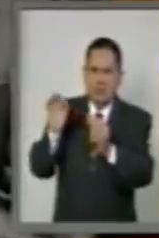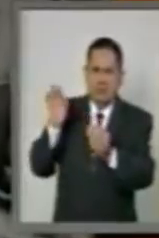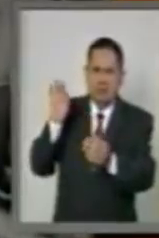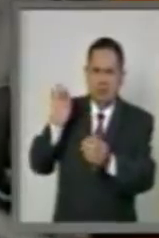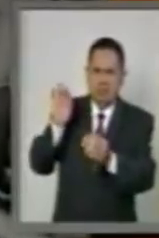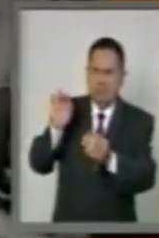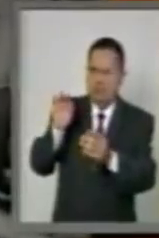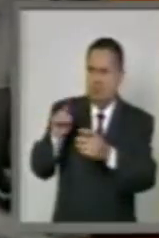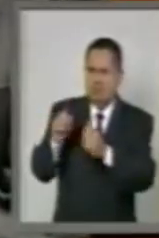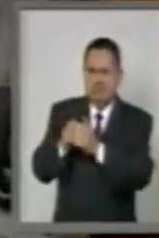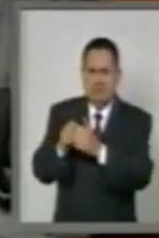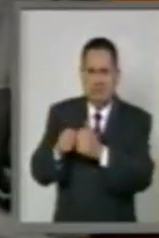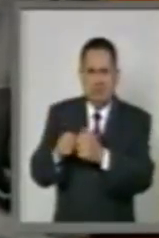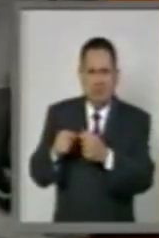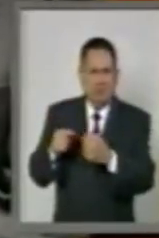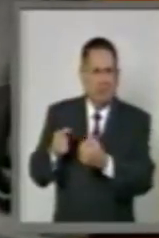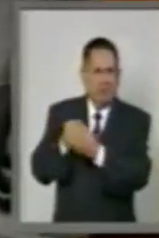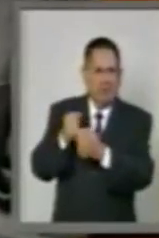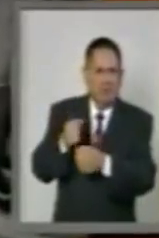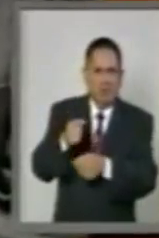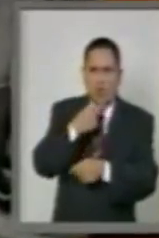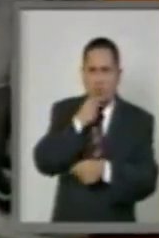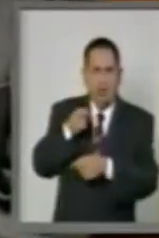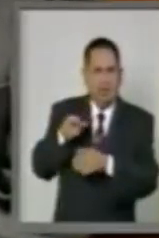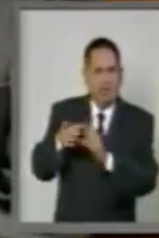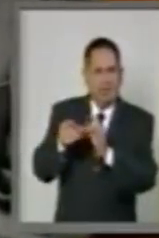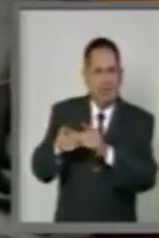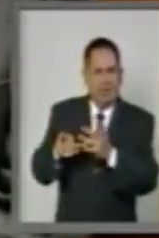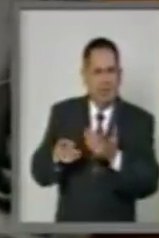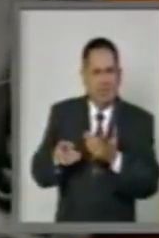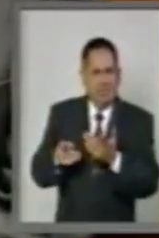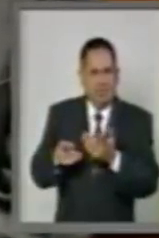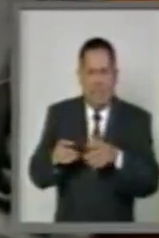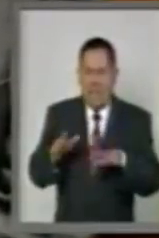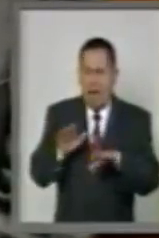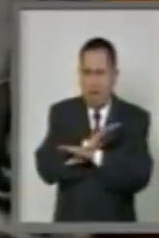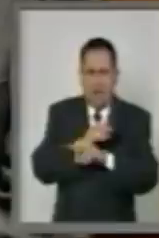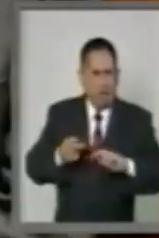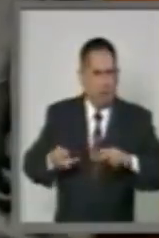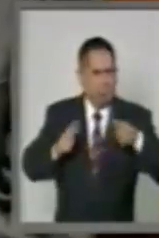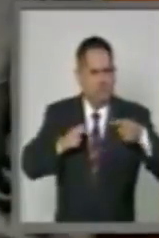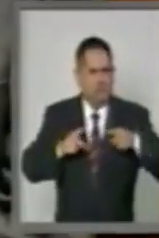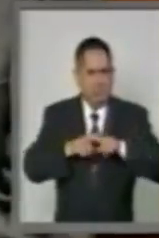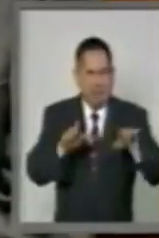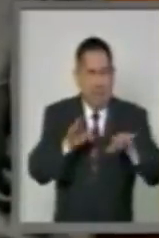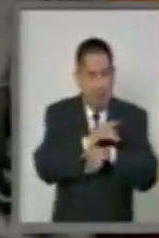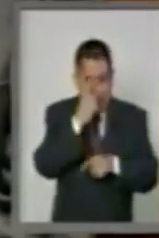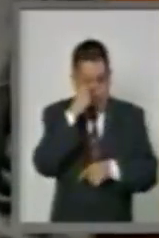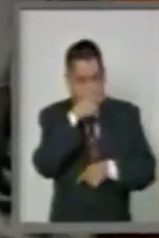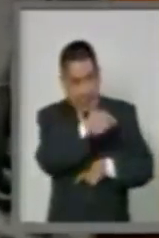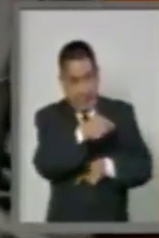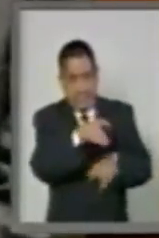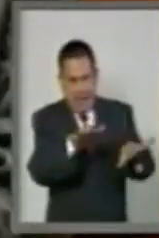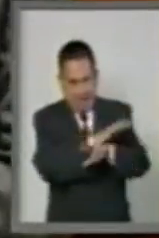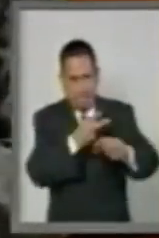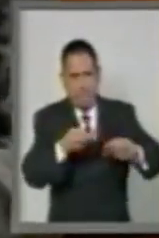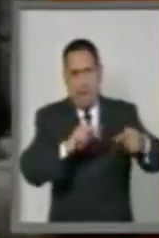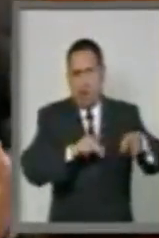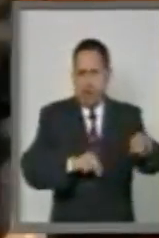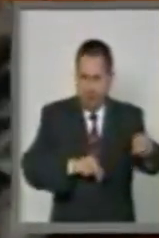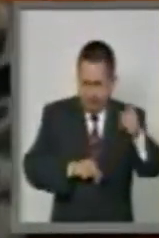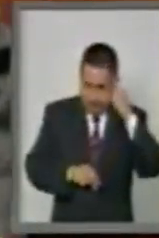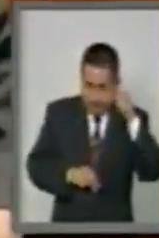algún economista que decía que cambiaron las circunstancias. Sí, cambiaron para usted, señor senador,